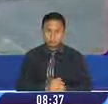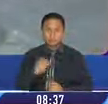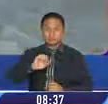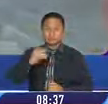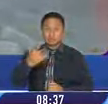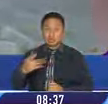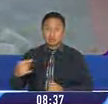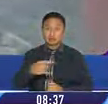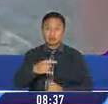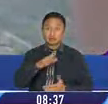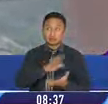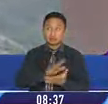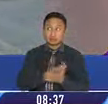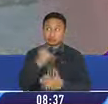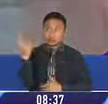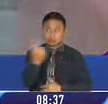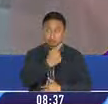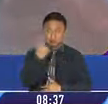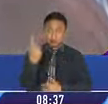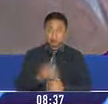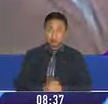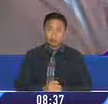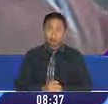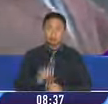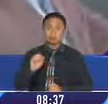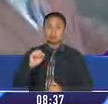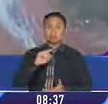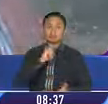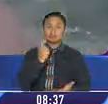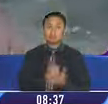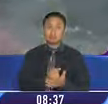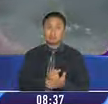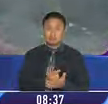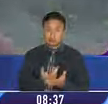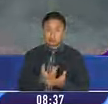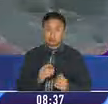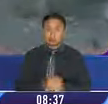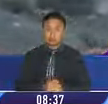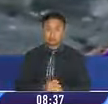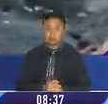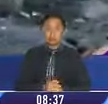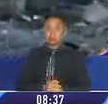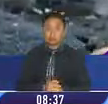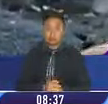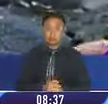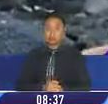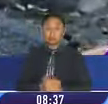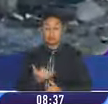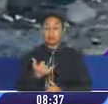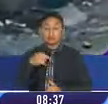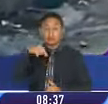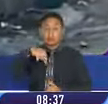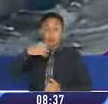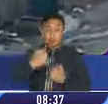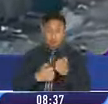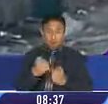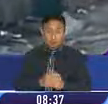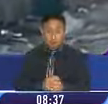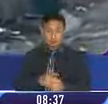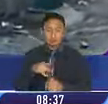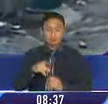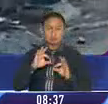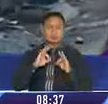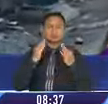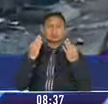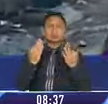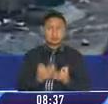la calma al sector? Bueno, claro que sí, porque mire, al ver esta problemática, tenemos familias,